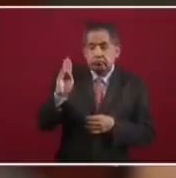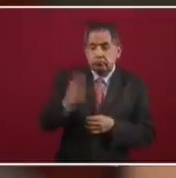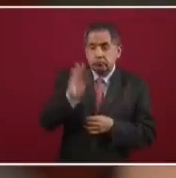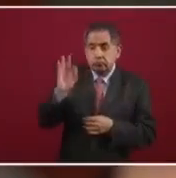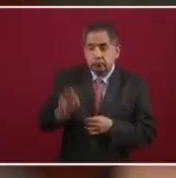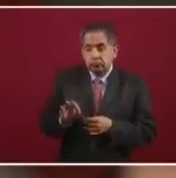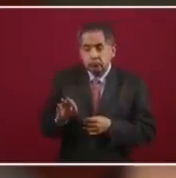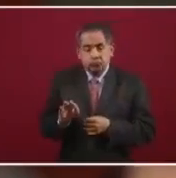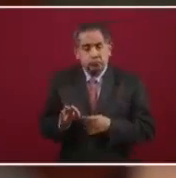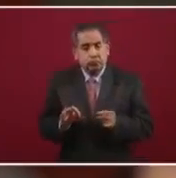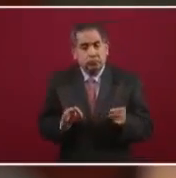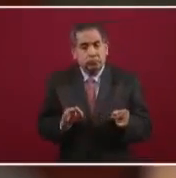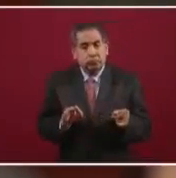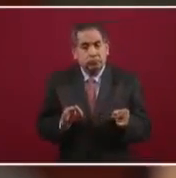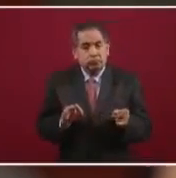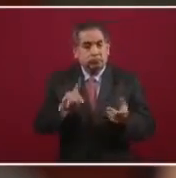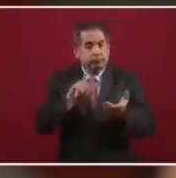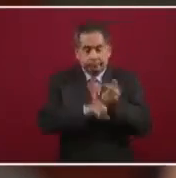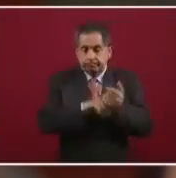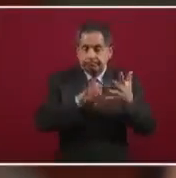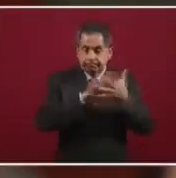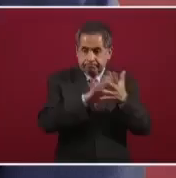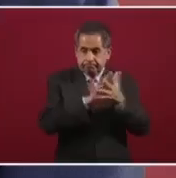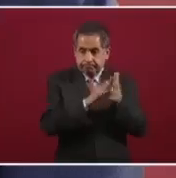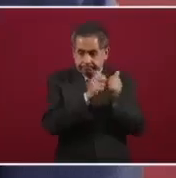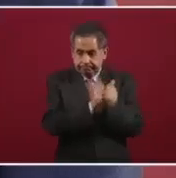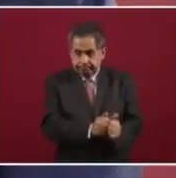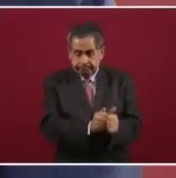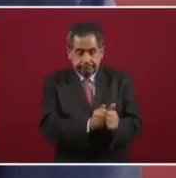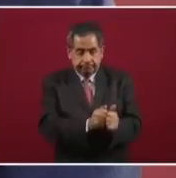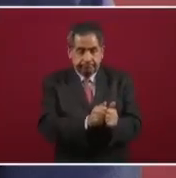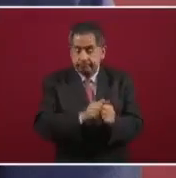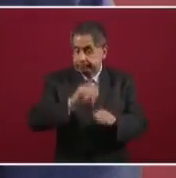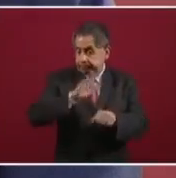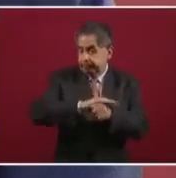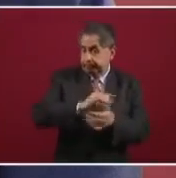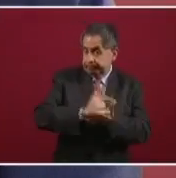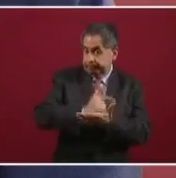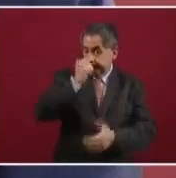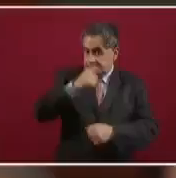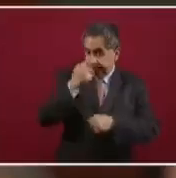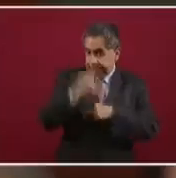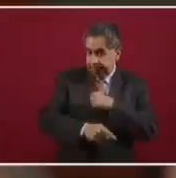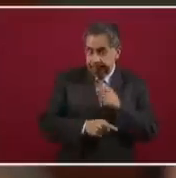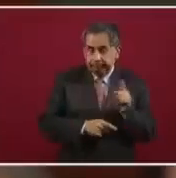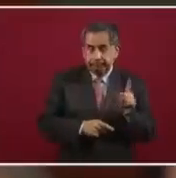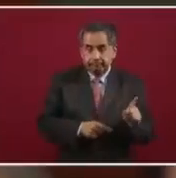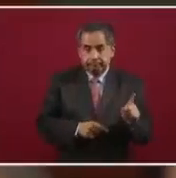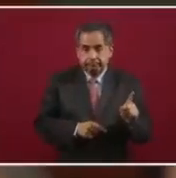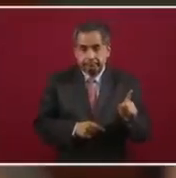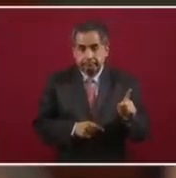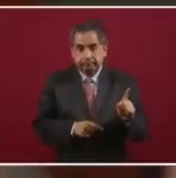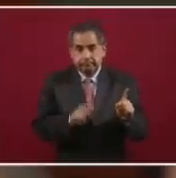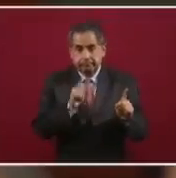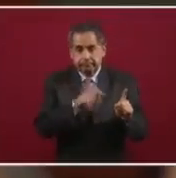90% de los reos considerados de alta peligrosidad